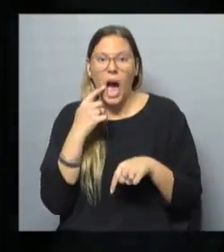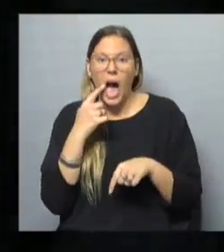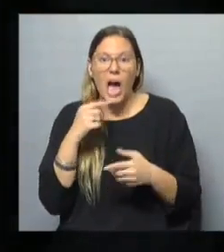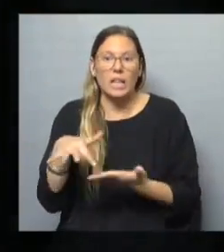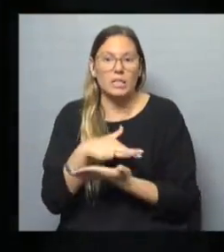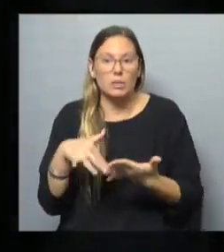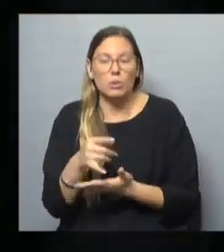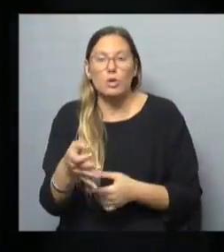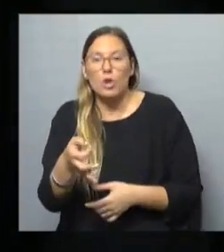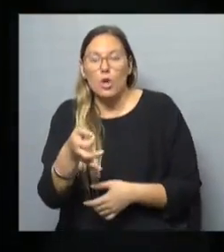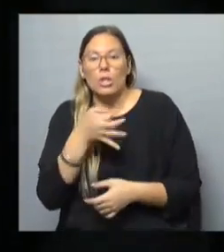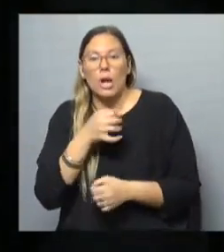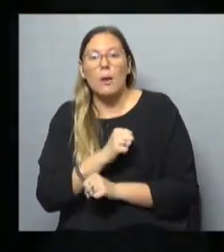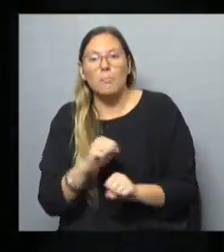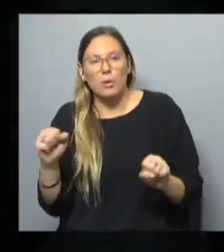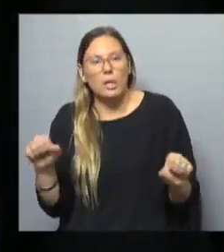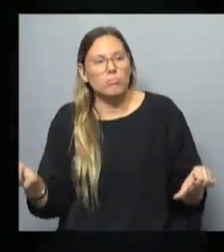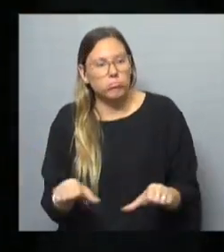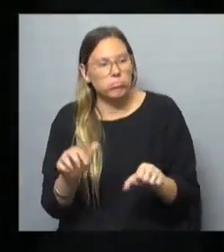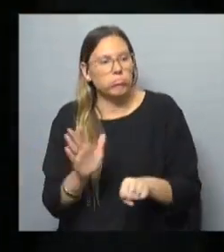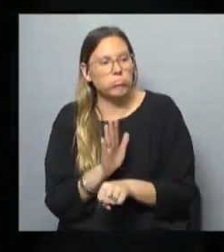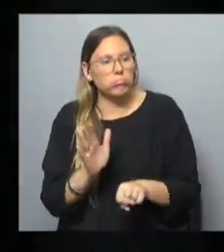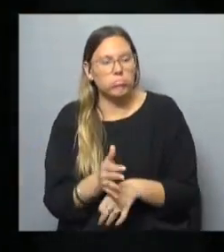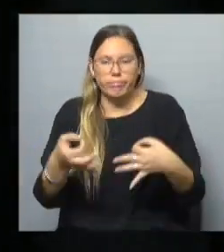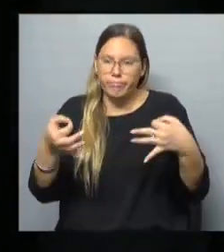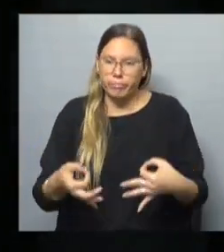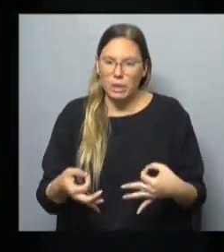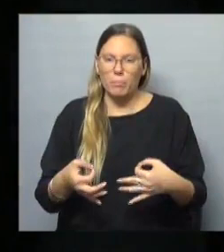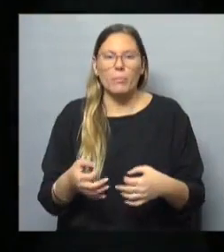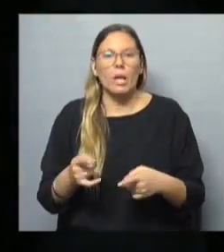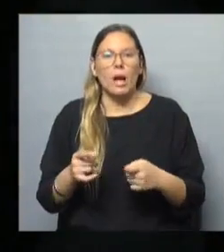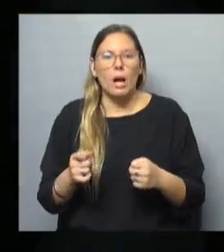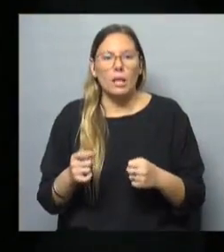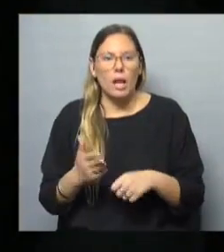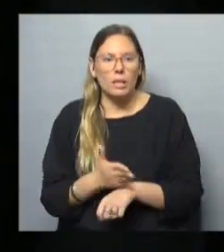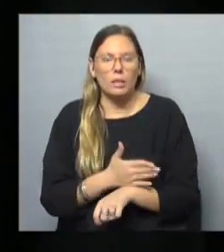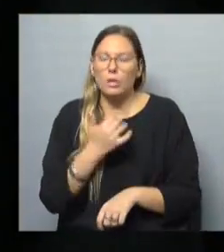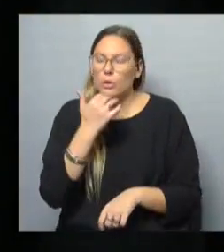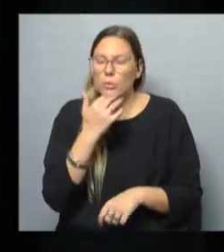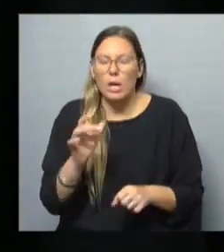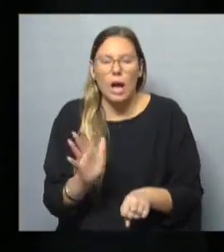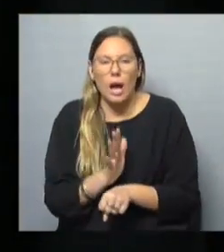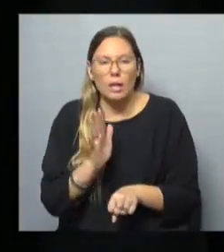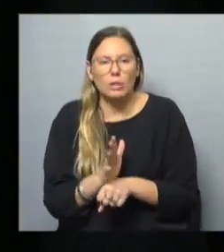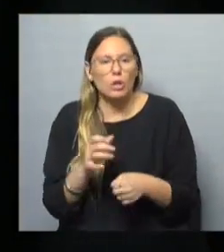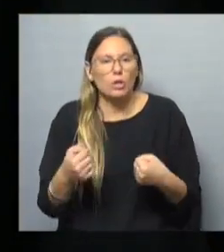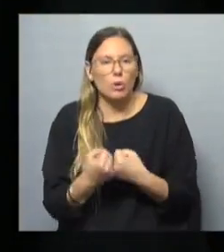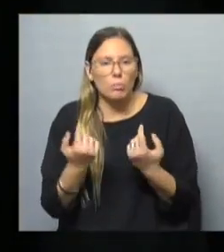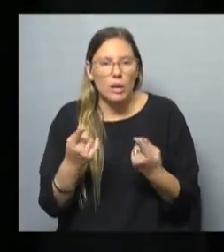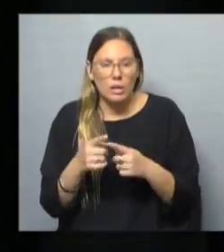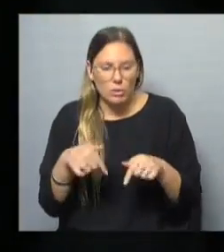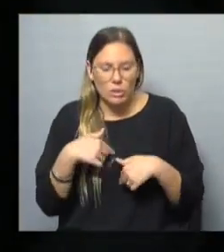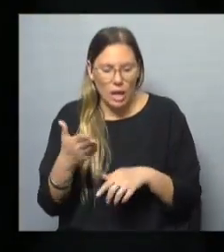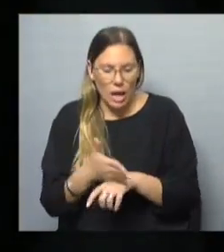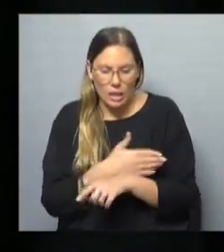que nos ponen, las situaciones que nos ponen, poder llevarlas a cabo de la mejor manera. Hay un repaso anterior, por ejemplo, no sé, el actor de impro está en el